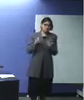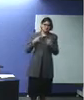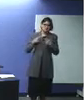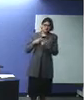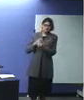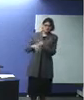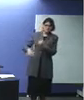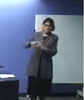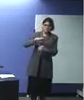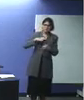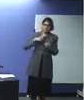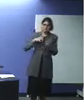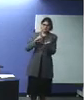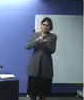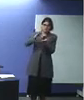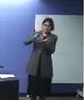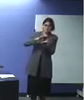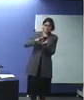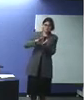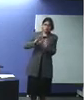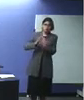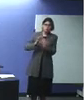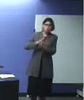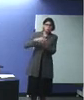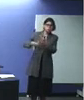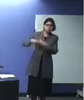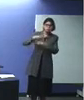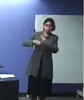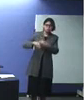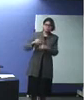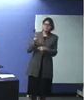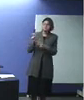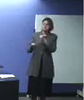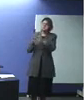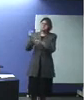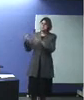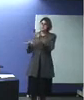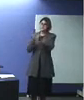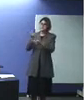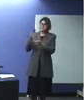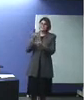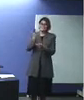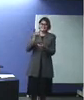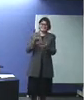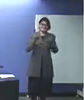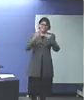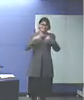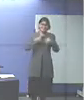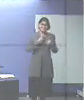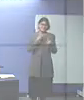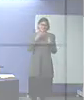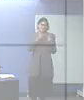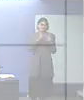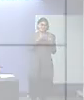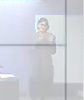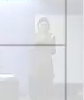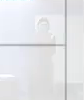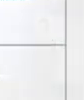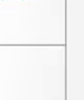conviven con otras personas con una discapacidad. Y eso me llevó a ver este modelo.